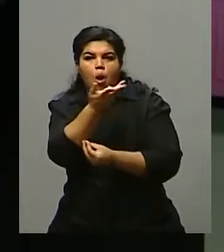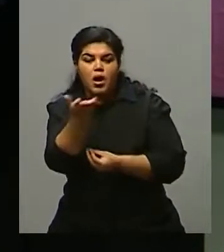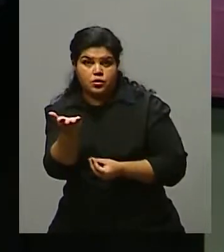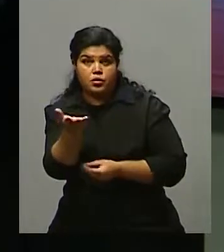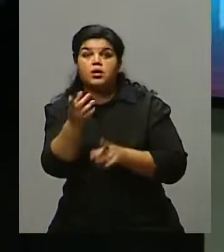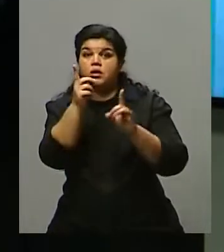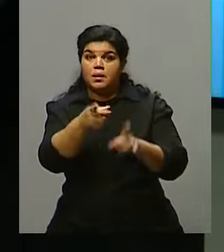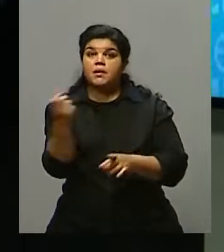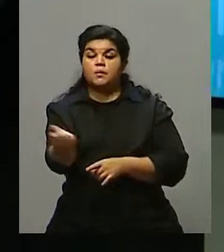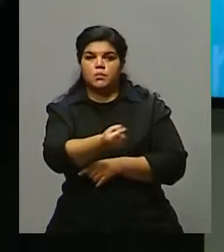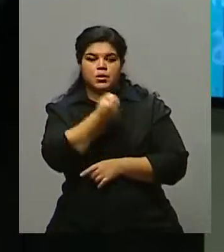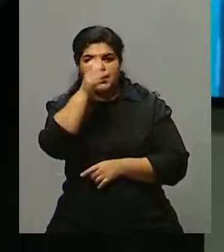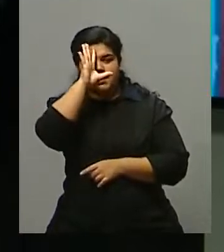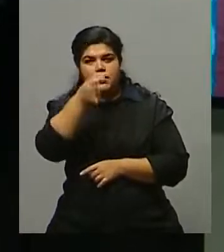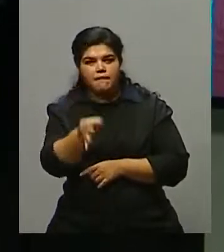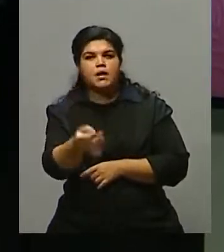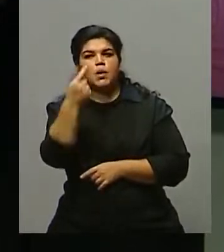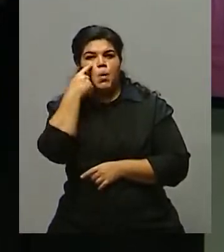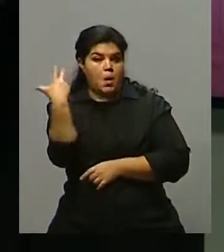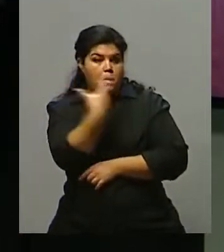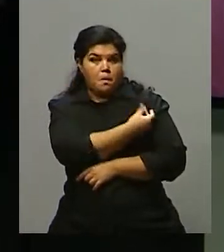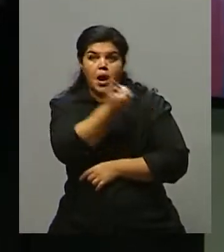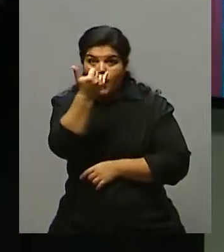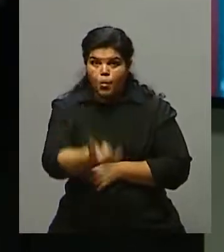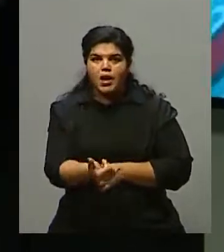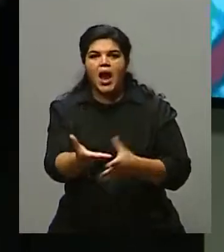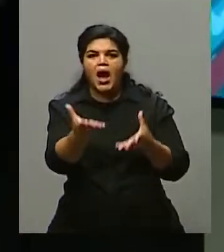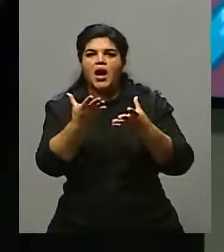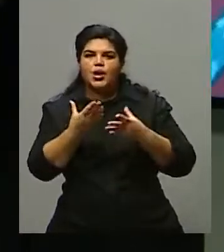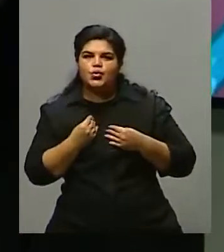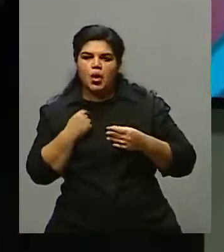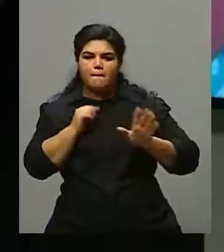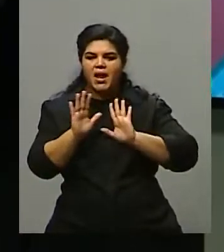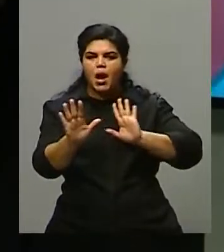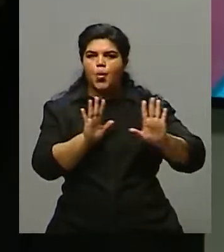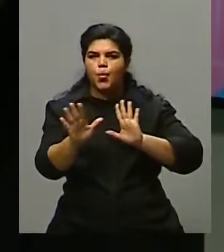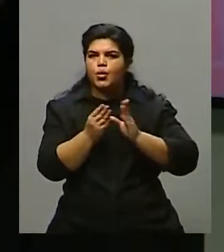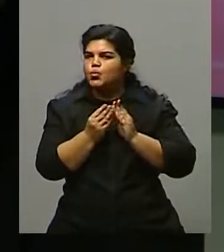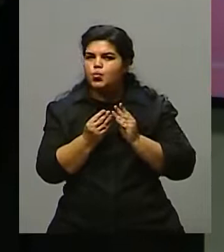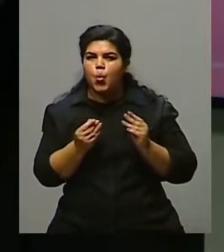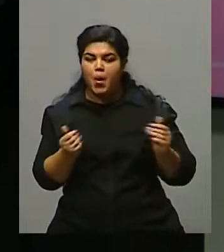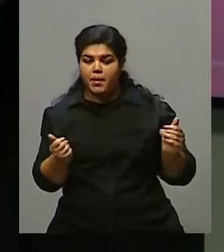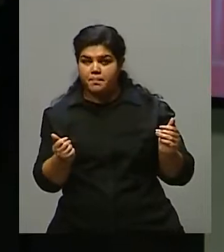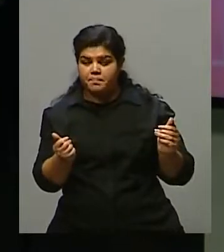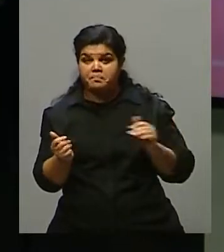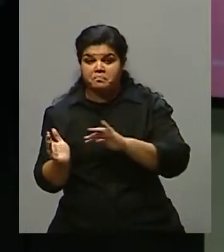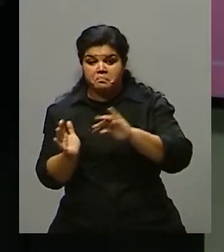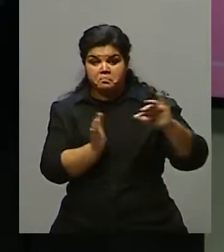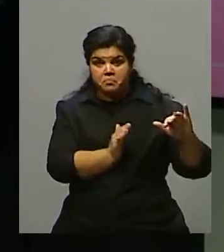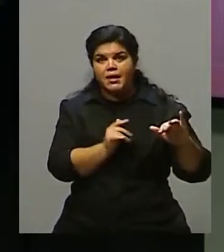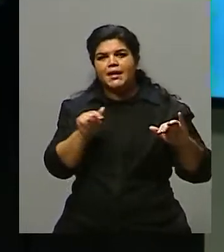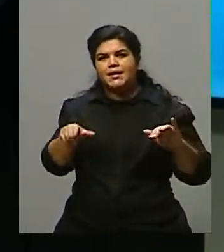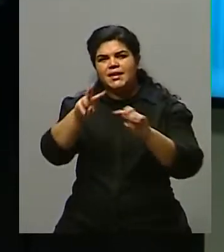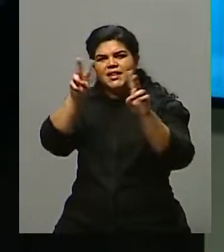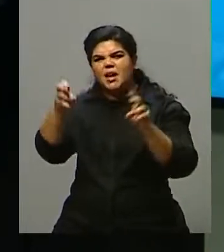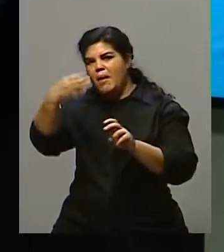otra manera la enfermedad, que eso es importante y es lo que hay que destacar. Pero digo, metiéndonos también en el tema de la gripe, que hay muchos casos de